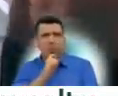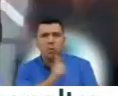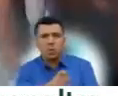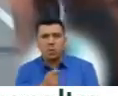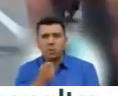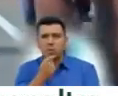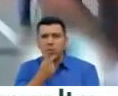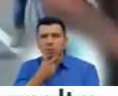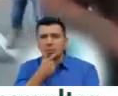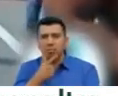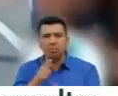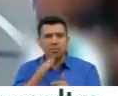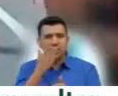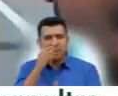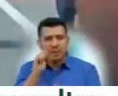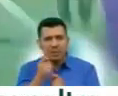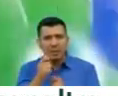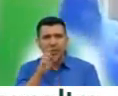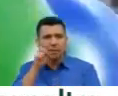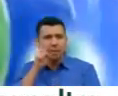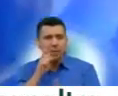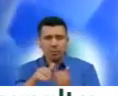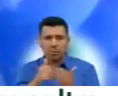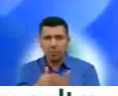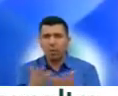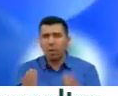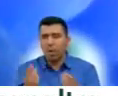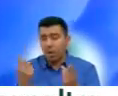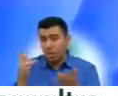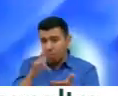cual solicitan a la población asistente llevar una vela.